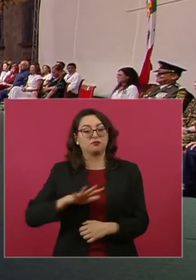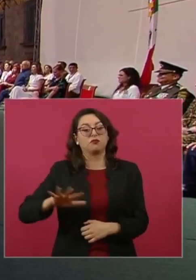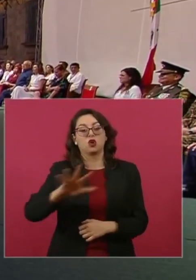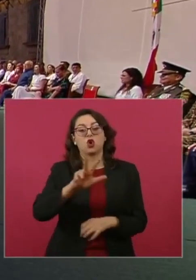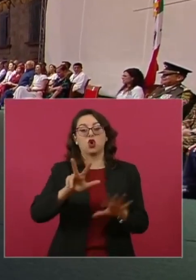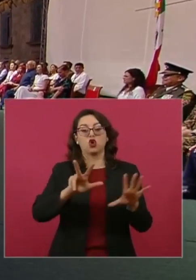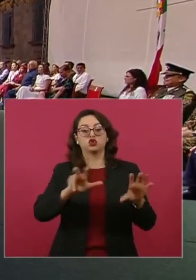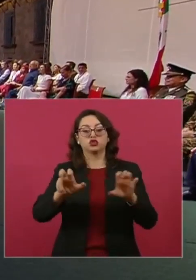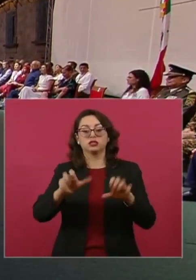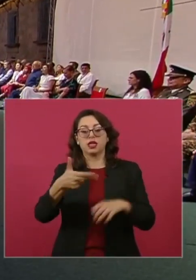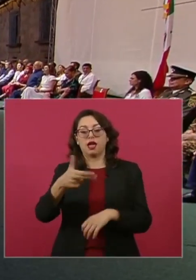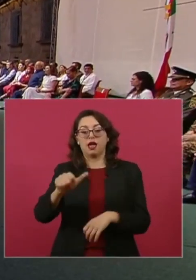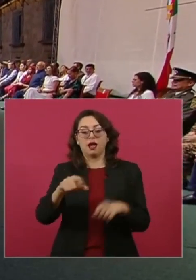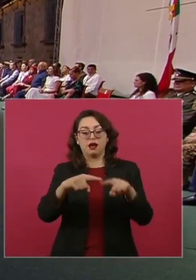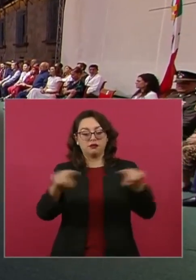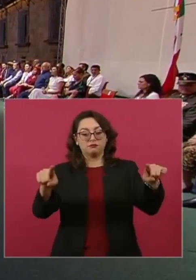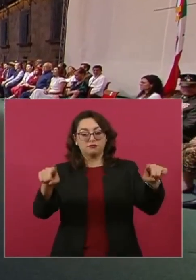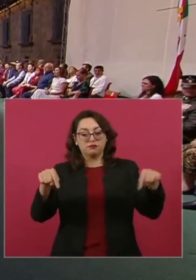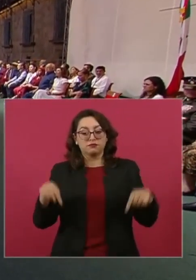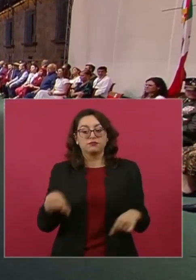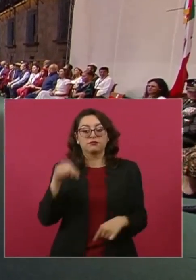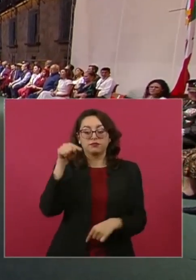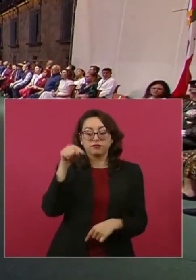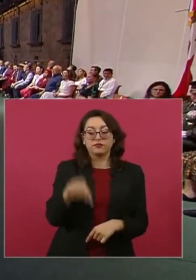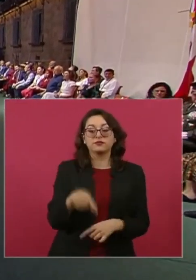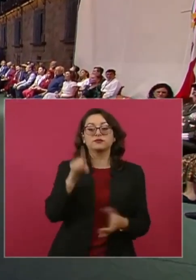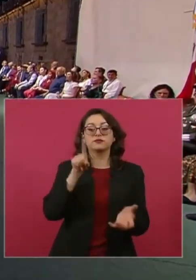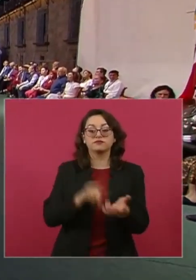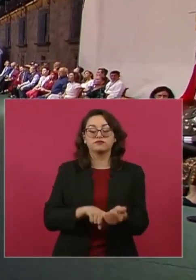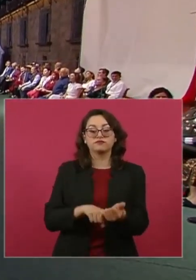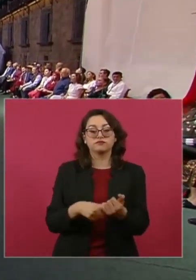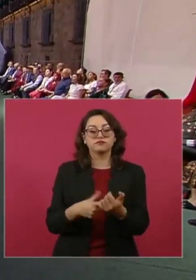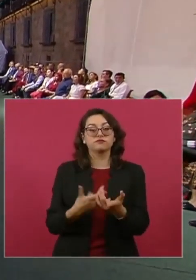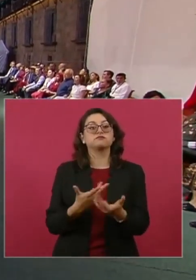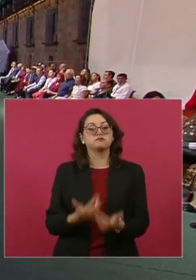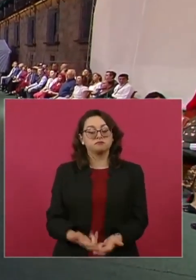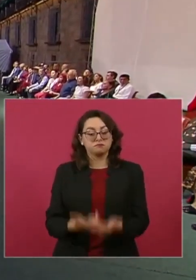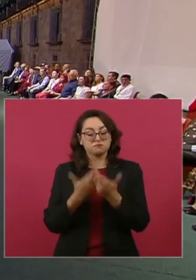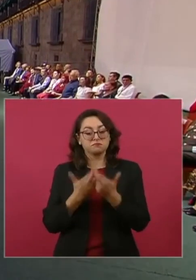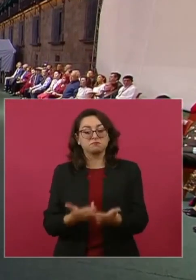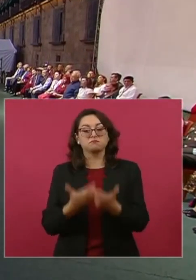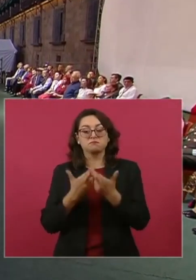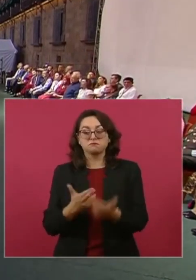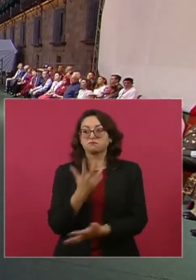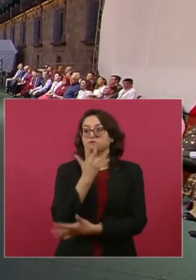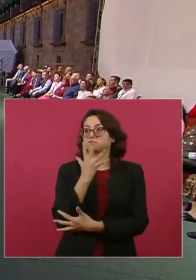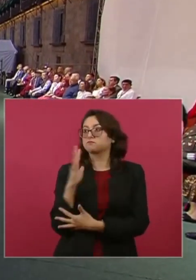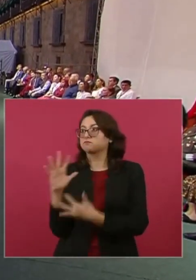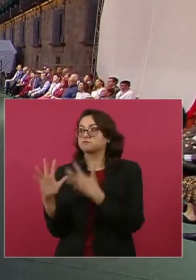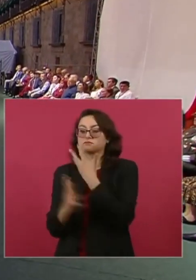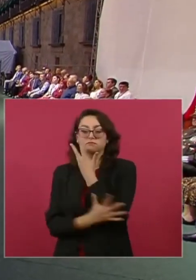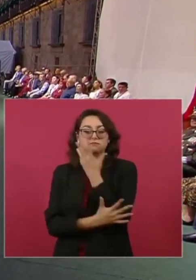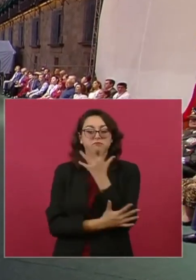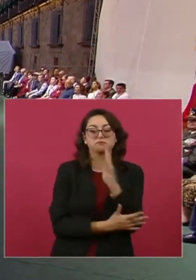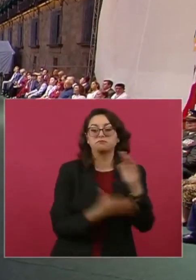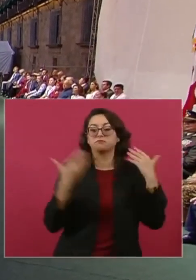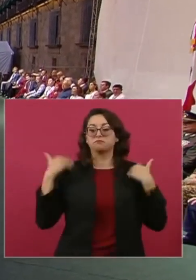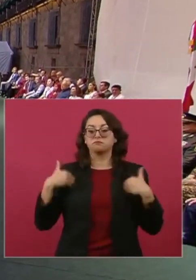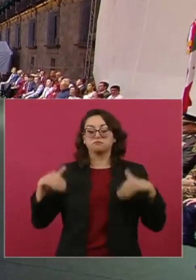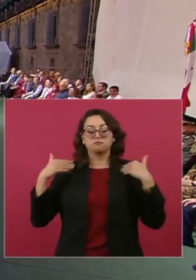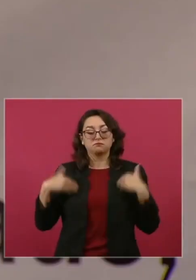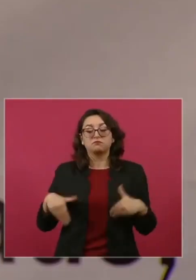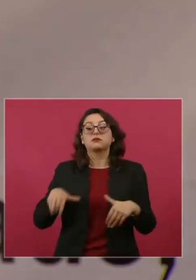he's talking about. That. It's this huge preserve para el disfrute de la naturaleza, la recreación de la